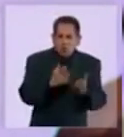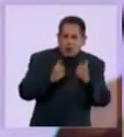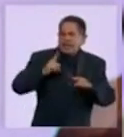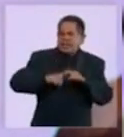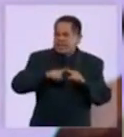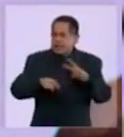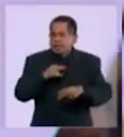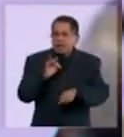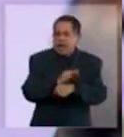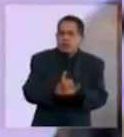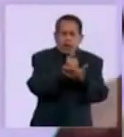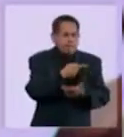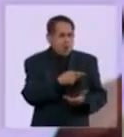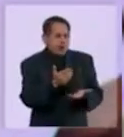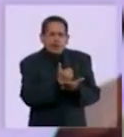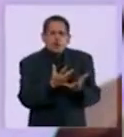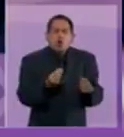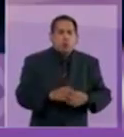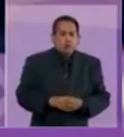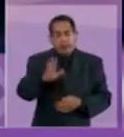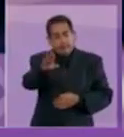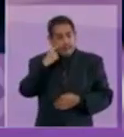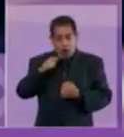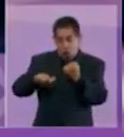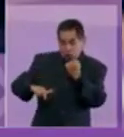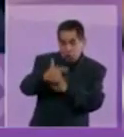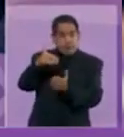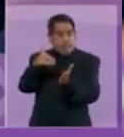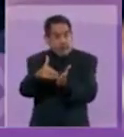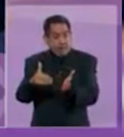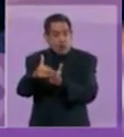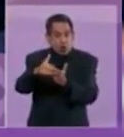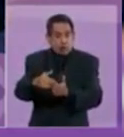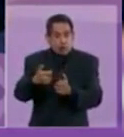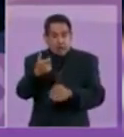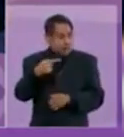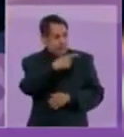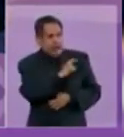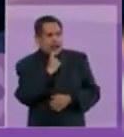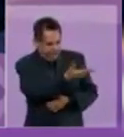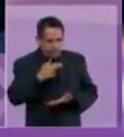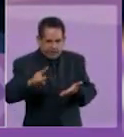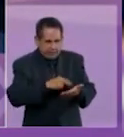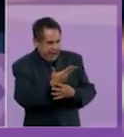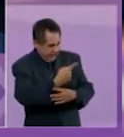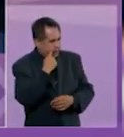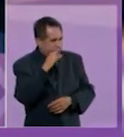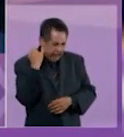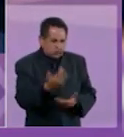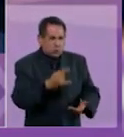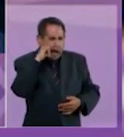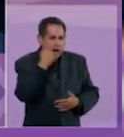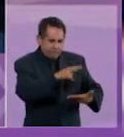me hizo acabar la pobreza primero quitándole los 12 mil millones de pesos a eso andrés no me los quería firmar por cierto no es gancho firma